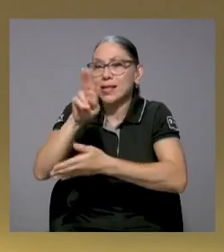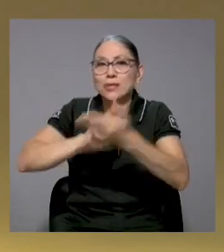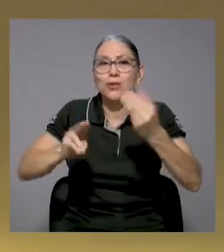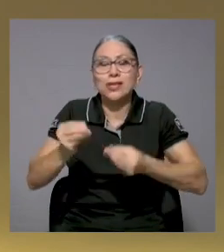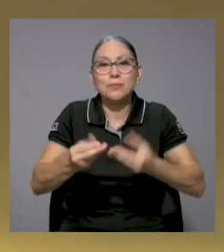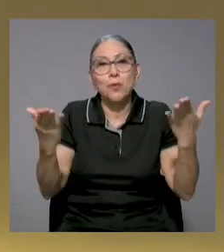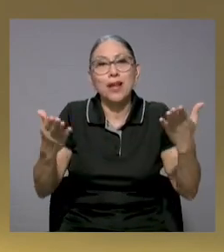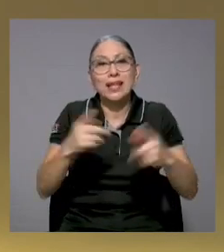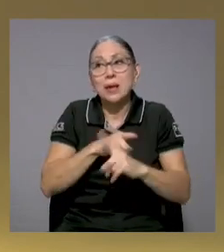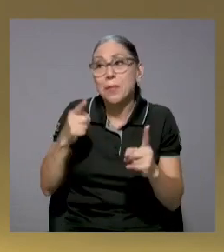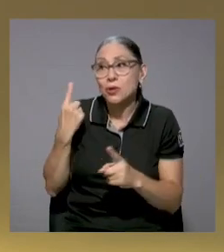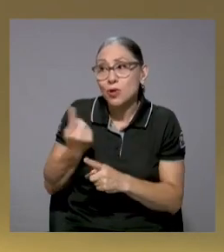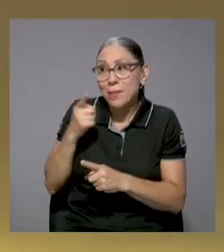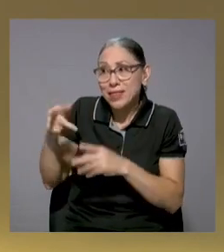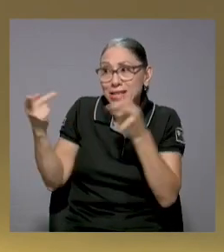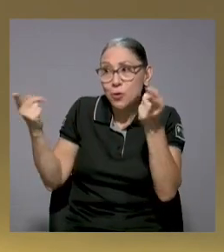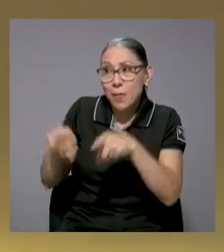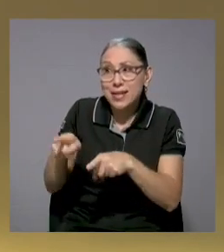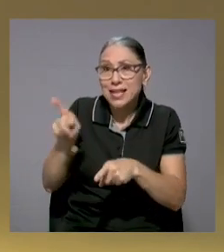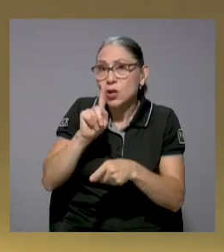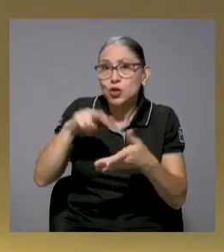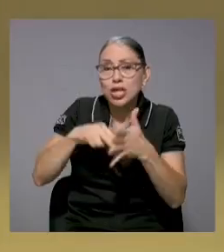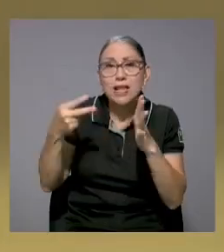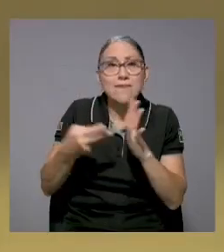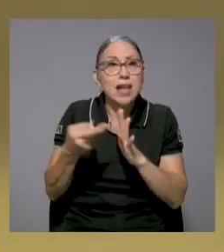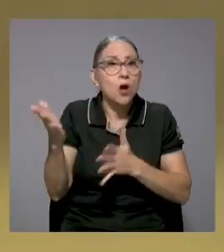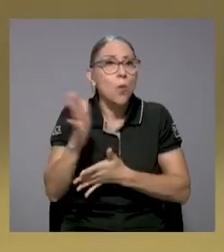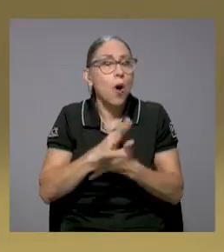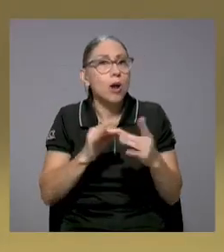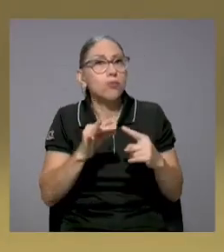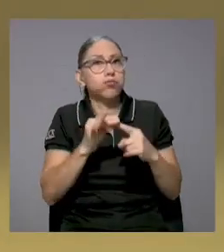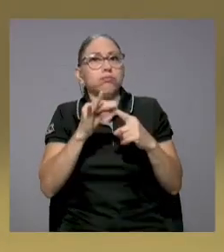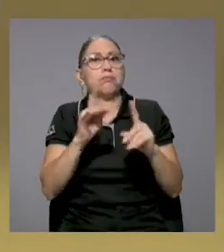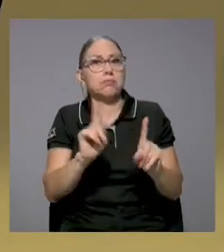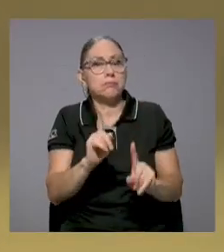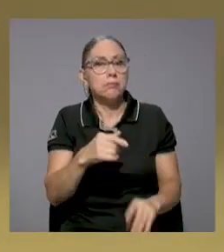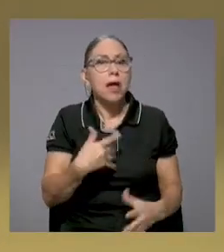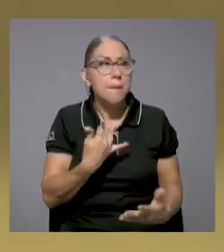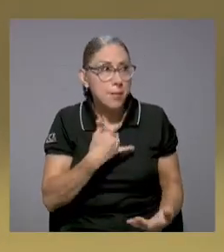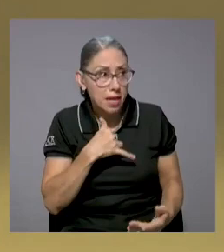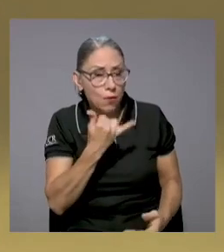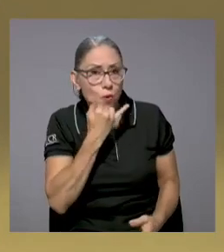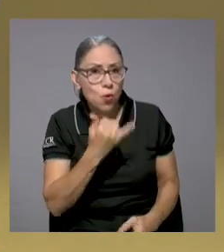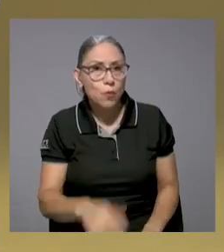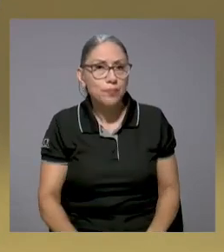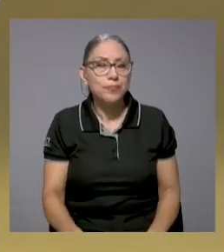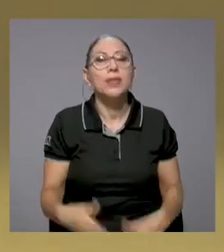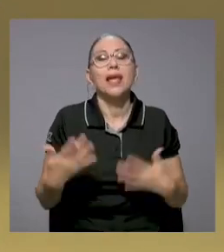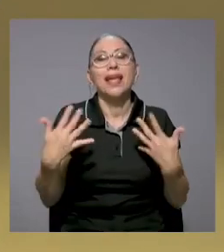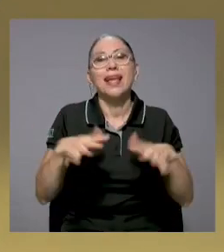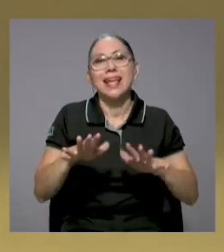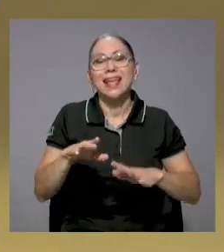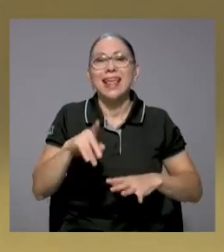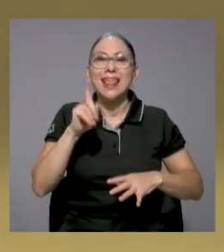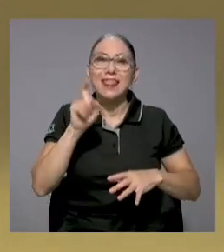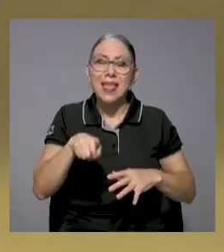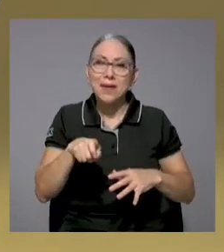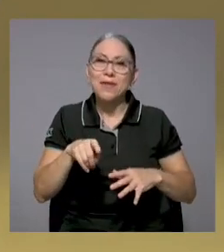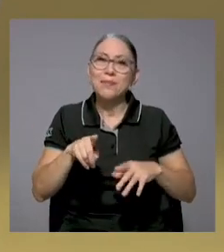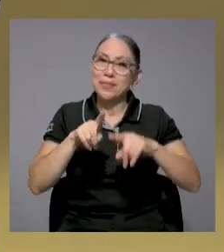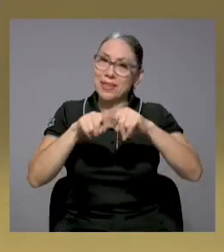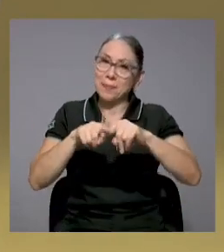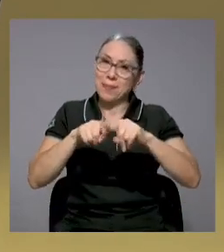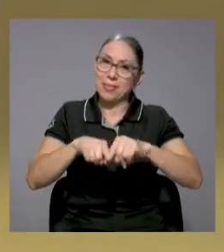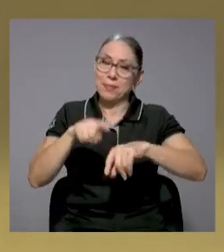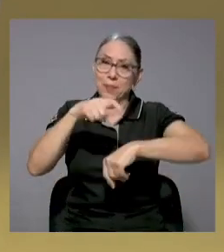verano, lamentablemente. ¿Me equivoco? Bueno, habrá que, digamos, separar el comentario según el momento